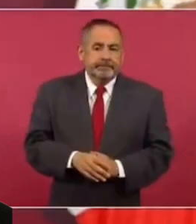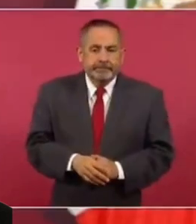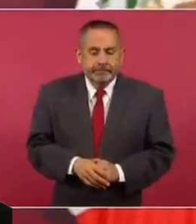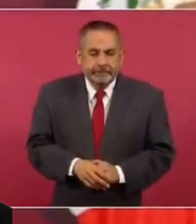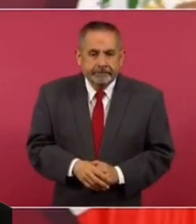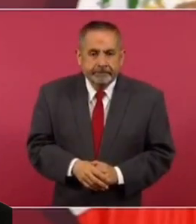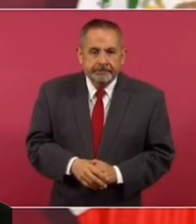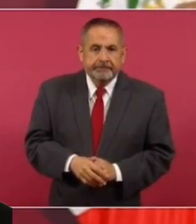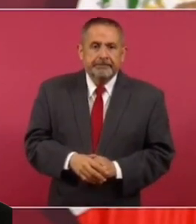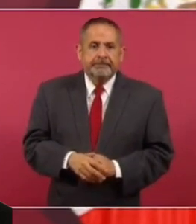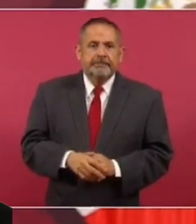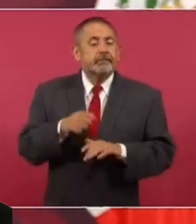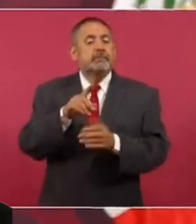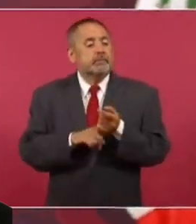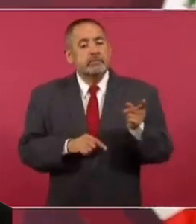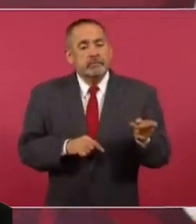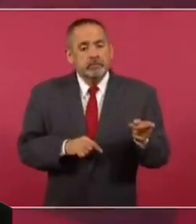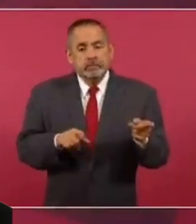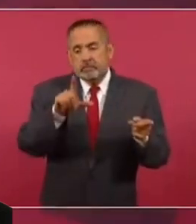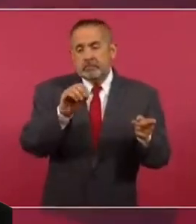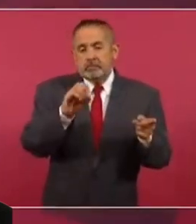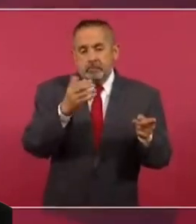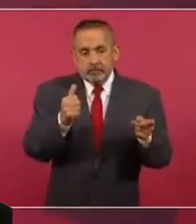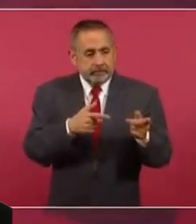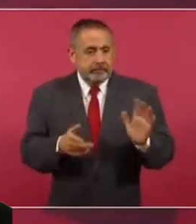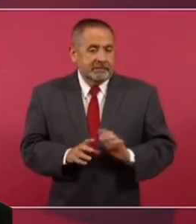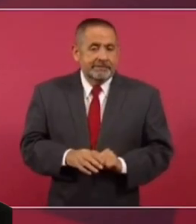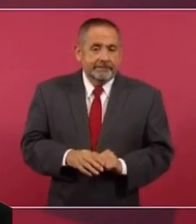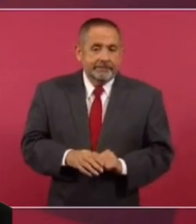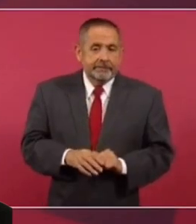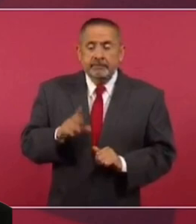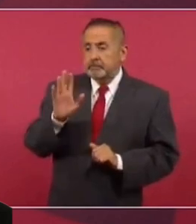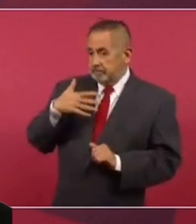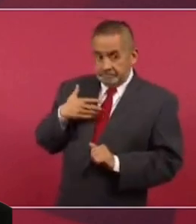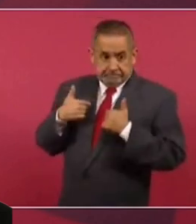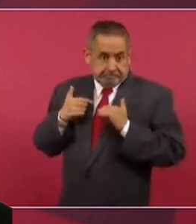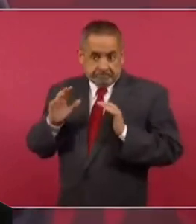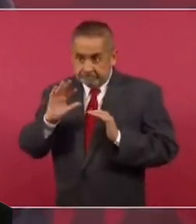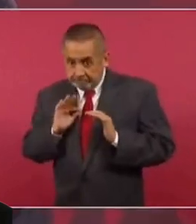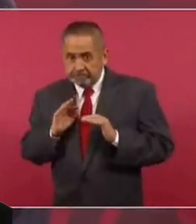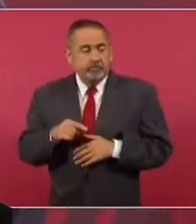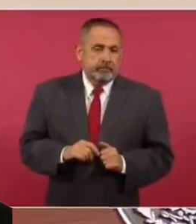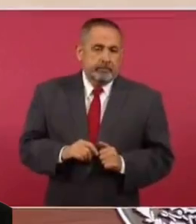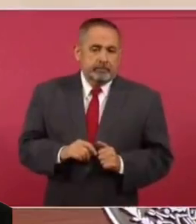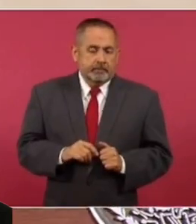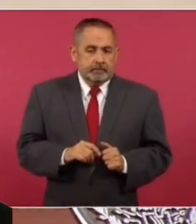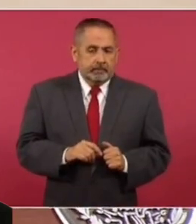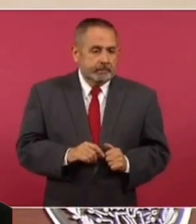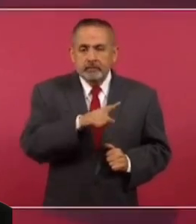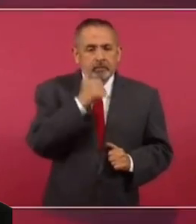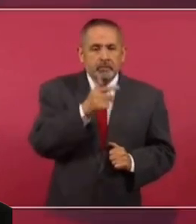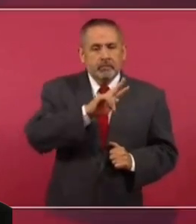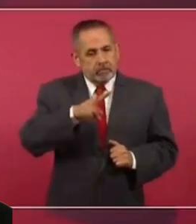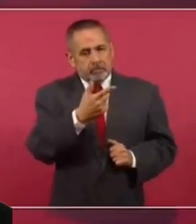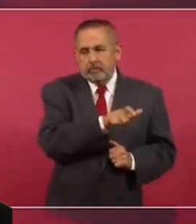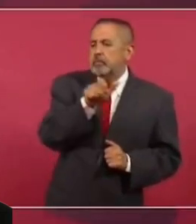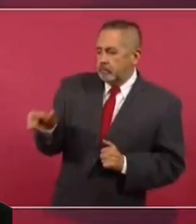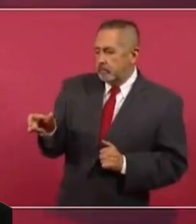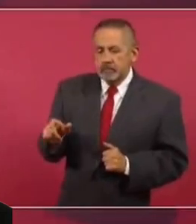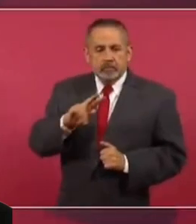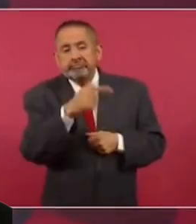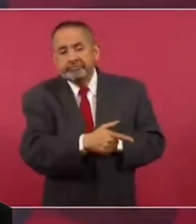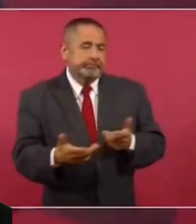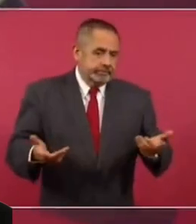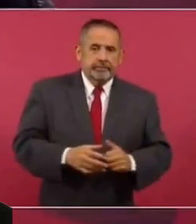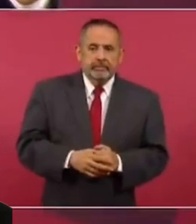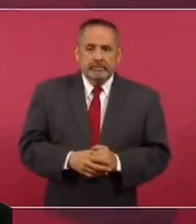delincuencia. En el caso de Lozoya, pues lo que yo tengo entendido es que no quiere pagar la reparación